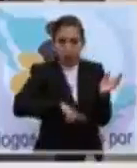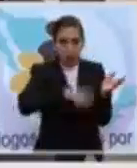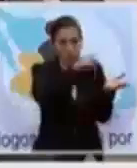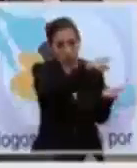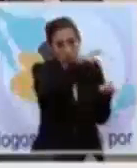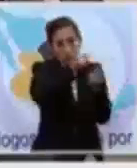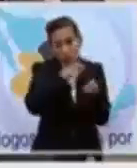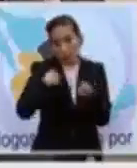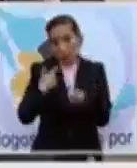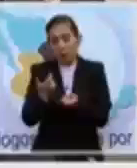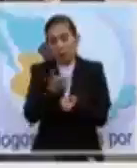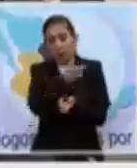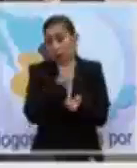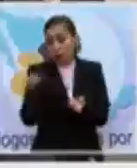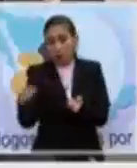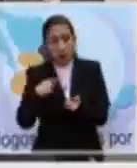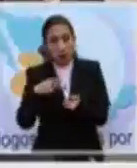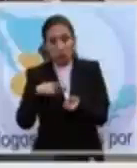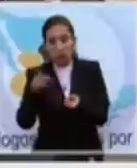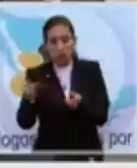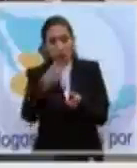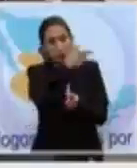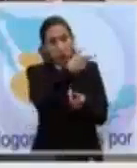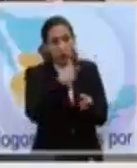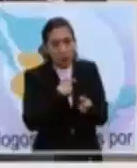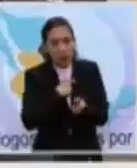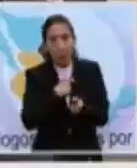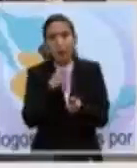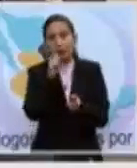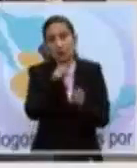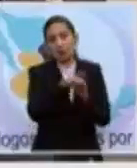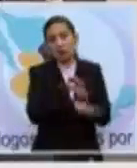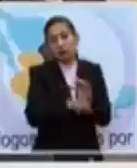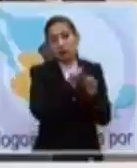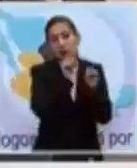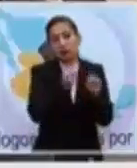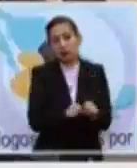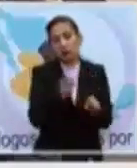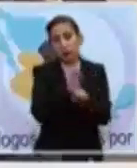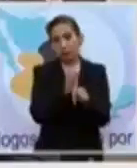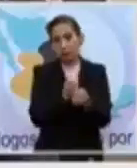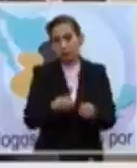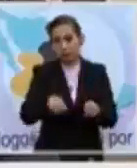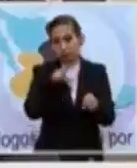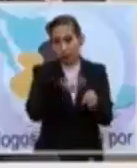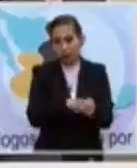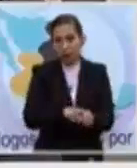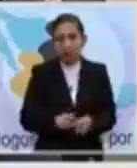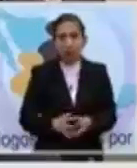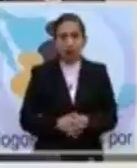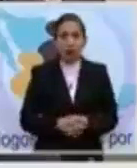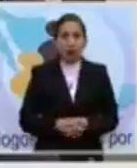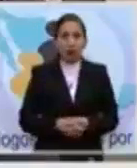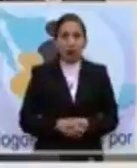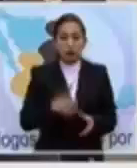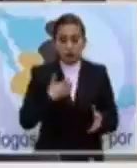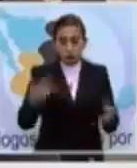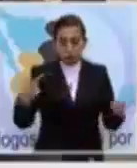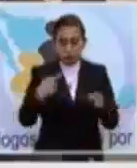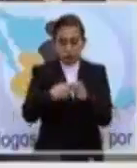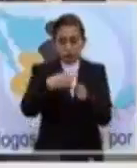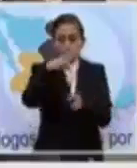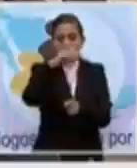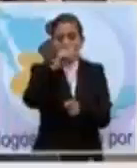caso de no quererle pagar también se puede retirar del fondo, pagaría directamente el Sistema de Protección Social de Salud. En cuanto a